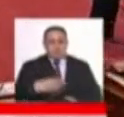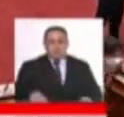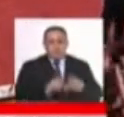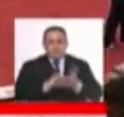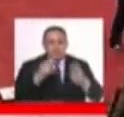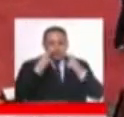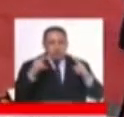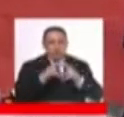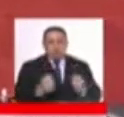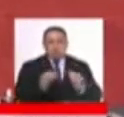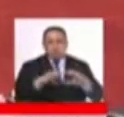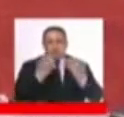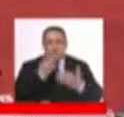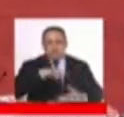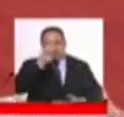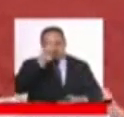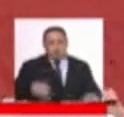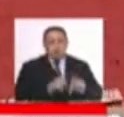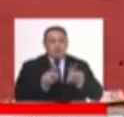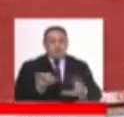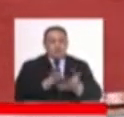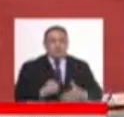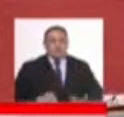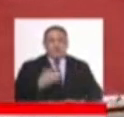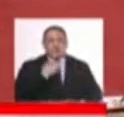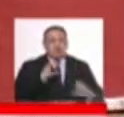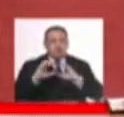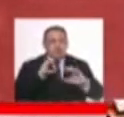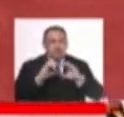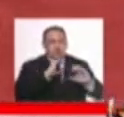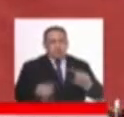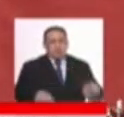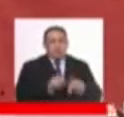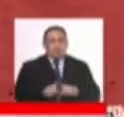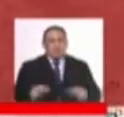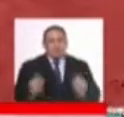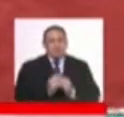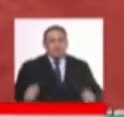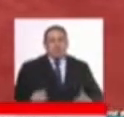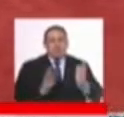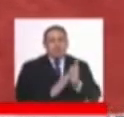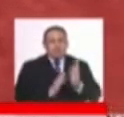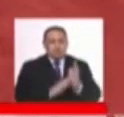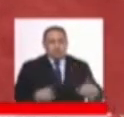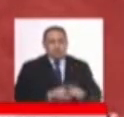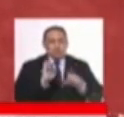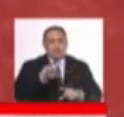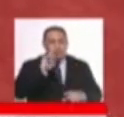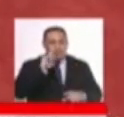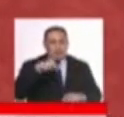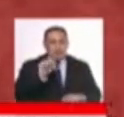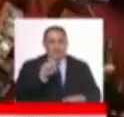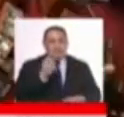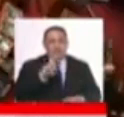dejar gobernar y que va a tener serios problemas además para formar gabinete. Ya no podemos